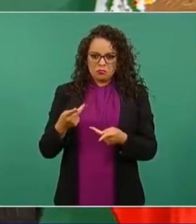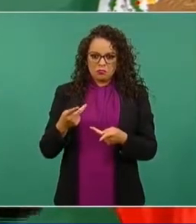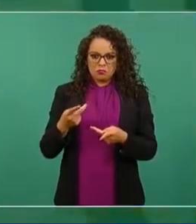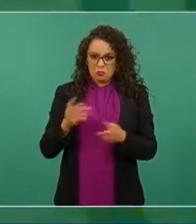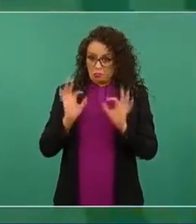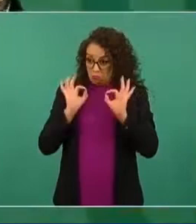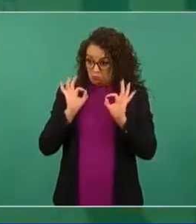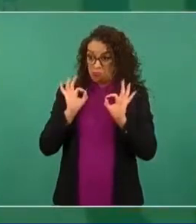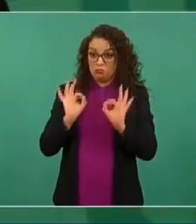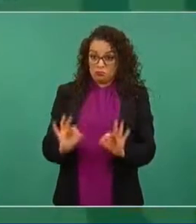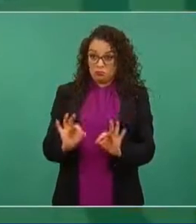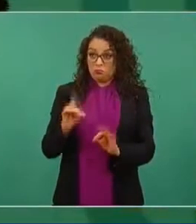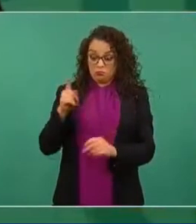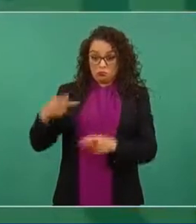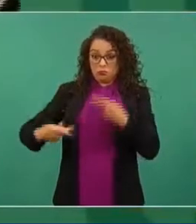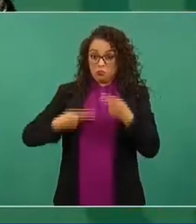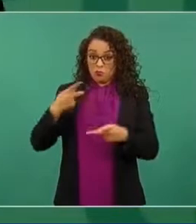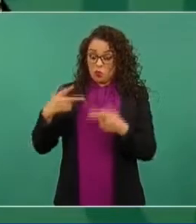Y yo contestaba.